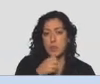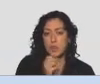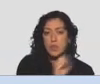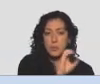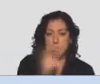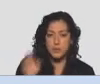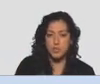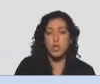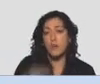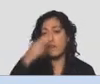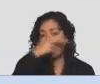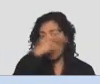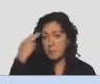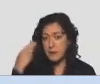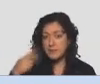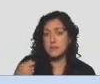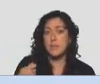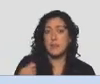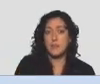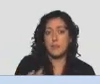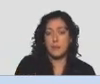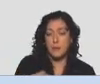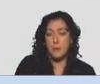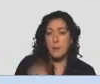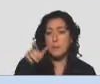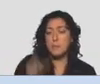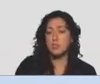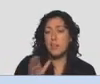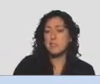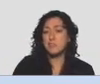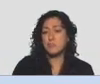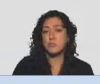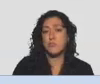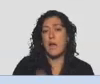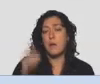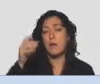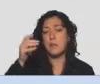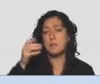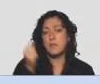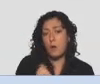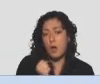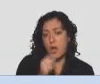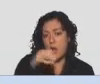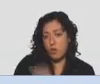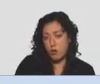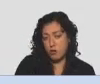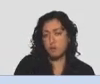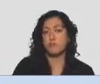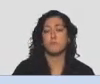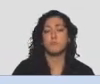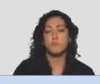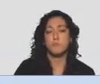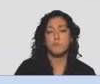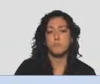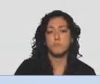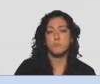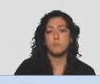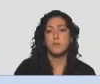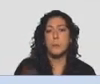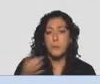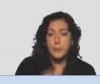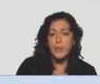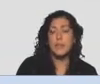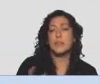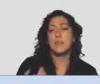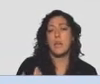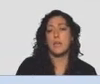la farmacia en presencia de un farmacéutico responsable. Claro, justamente. Y la venta y entrega al